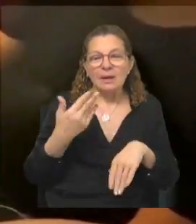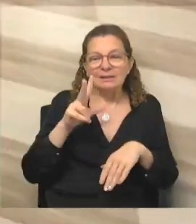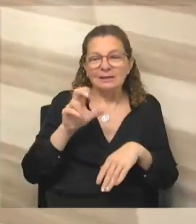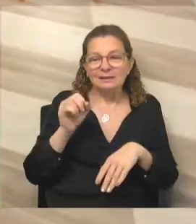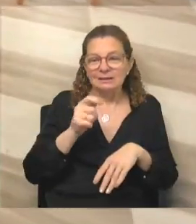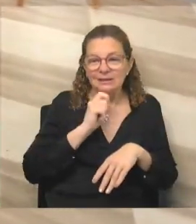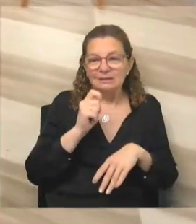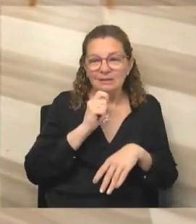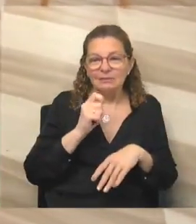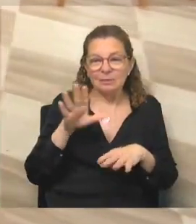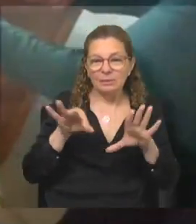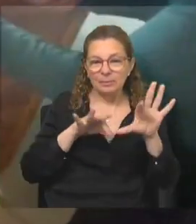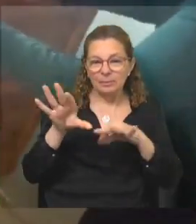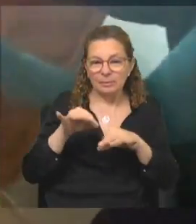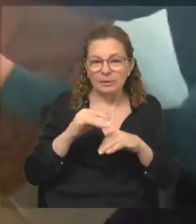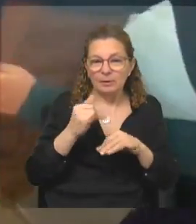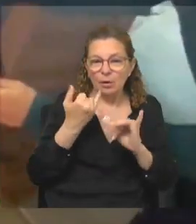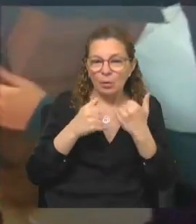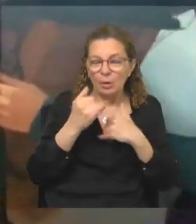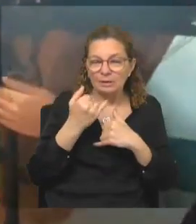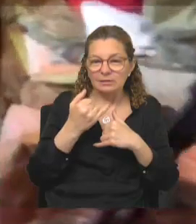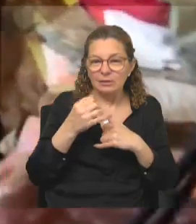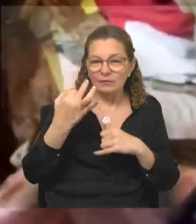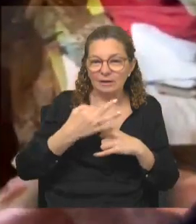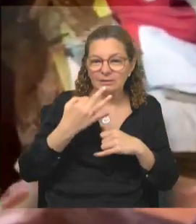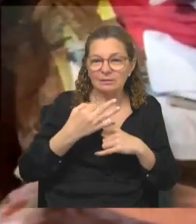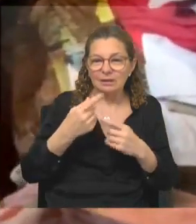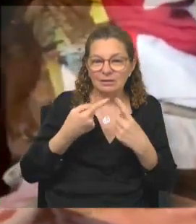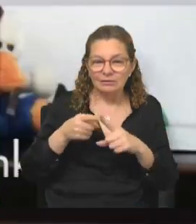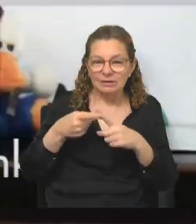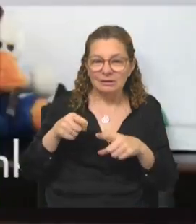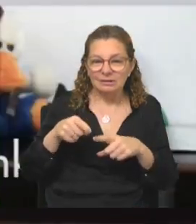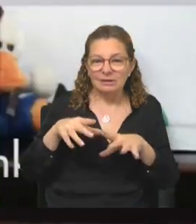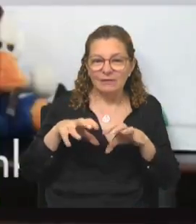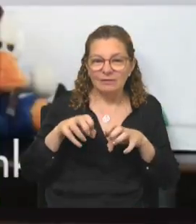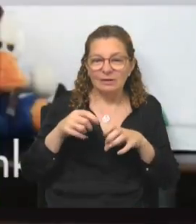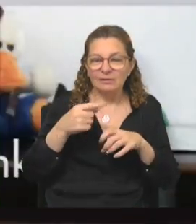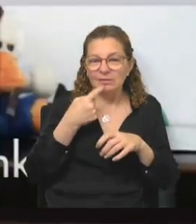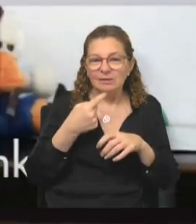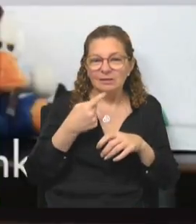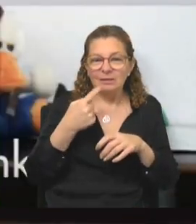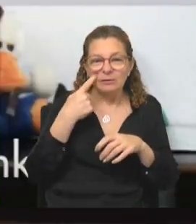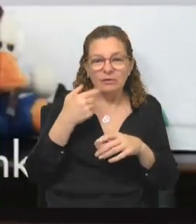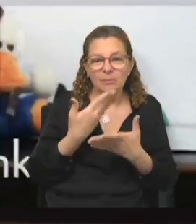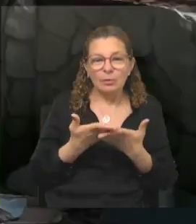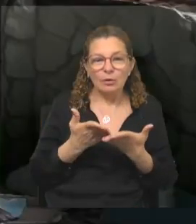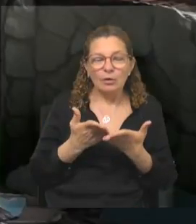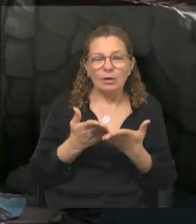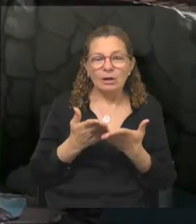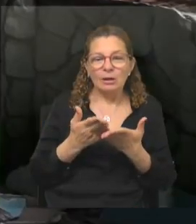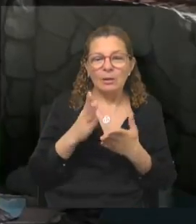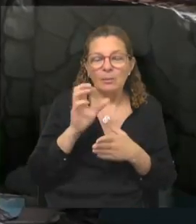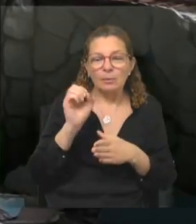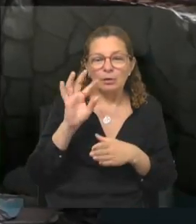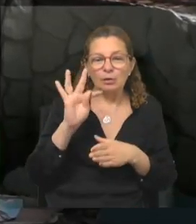entrevistas para recoger testimonios de tragedias reales varias de estas vivencias se reflejaron luego en el texto de protocolo